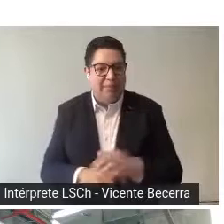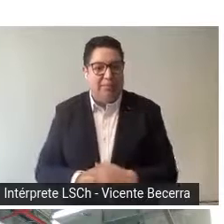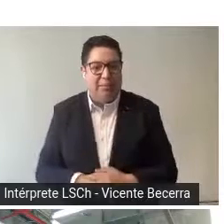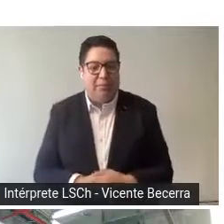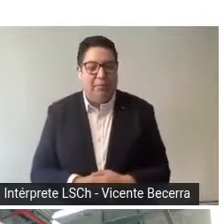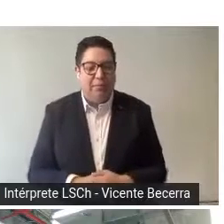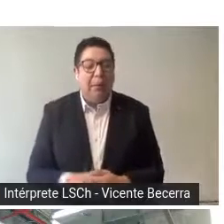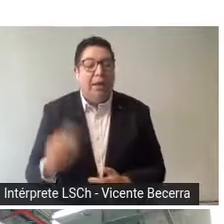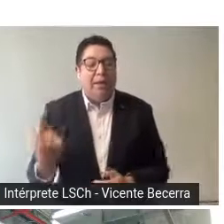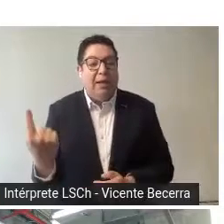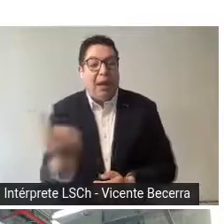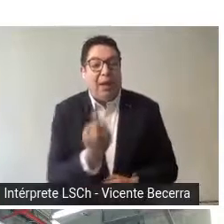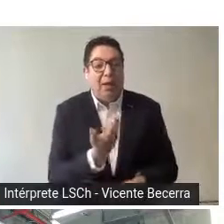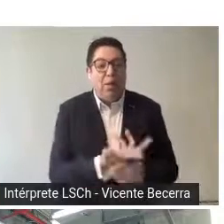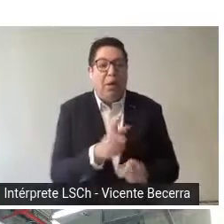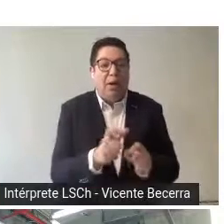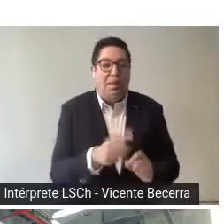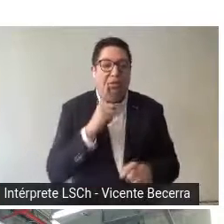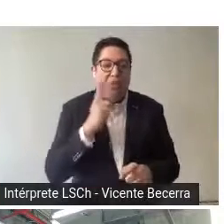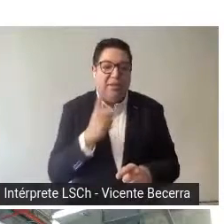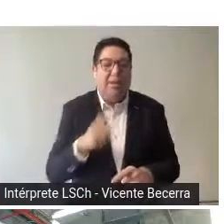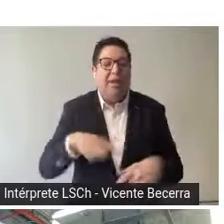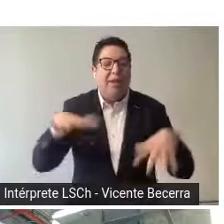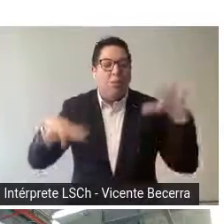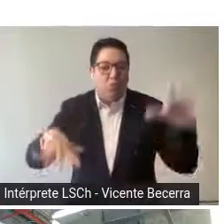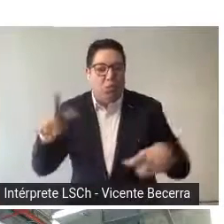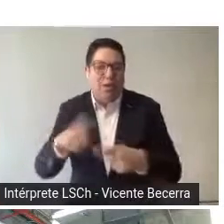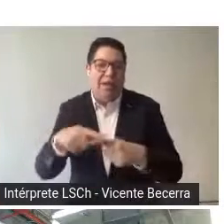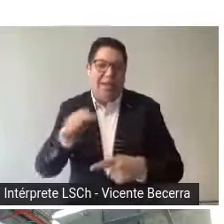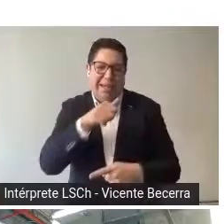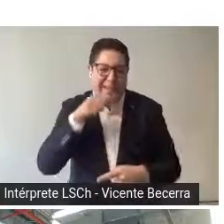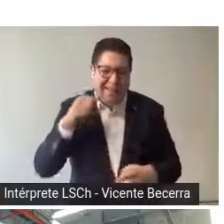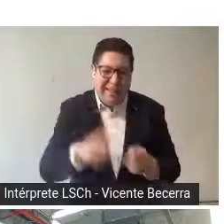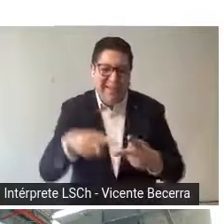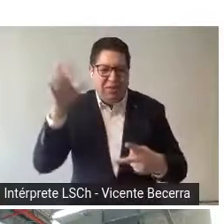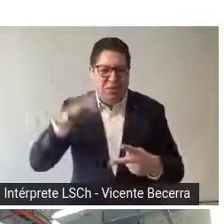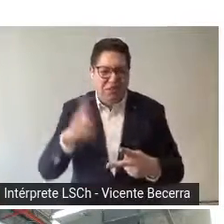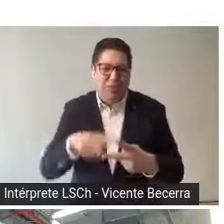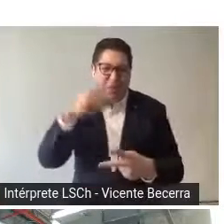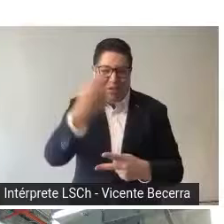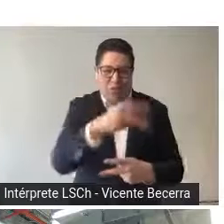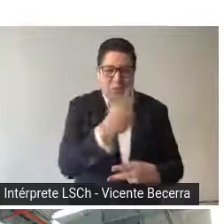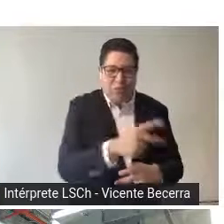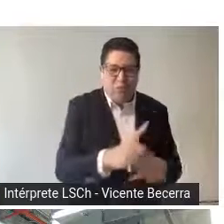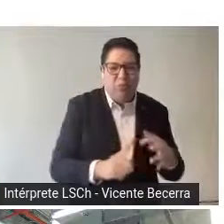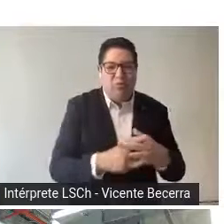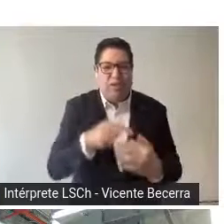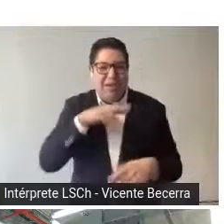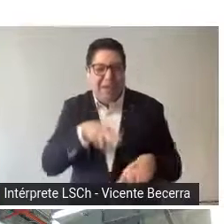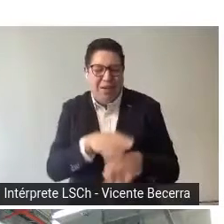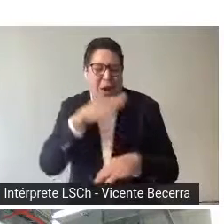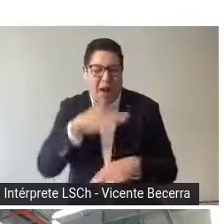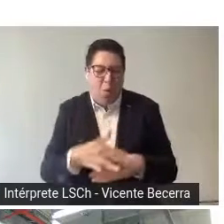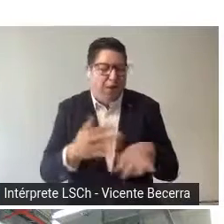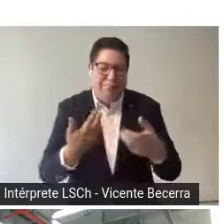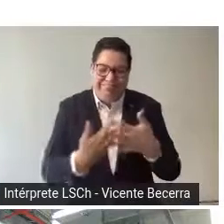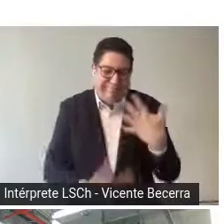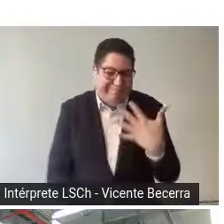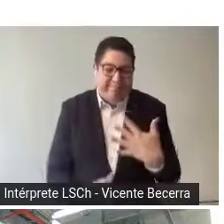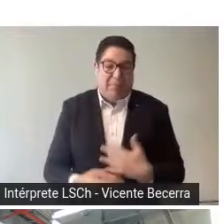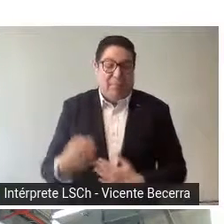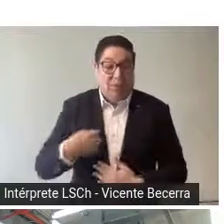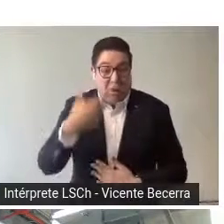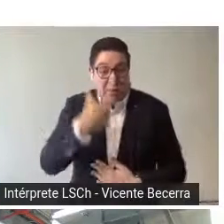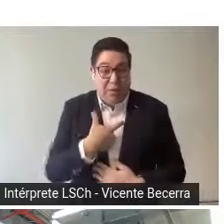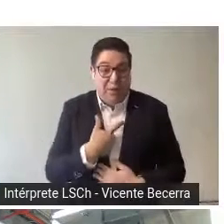detrás de cada uno de ellos había paisajes, montañas, desiertos, lluvia, nieve, agua, río, en fin. Pero para mí